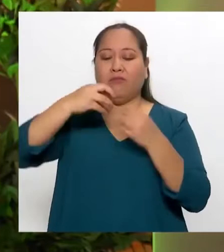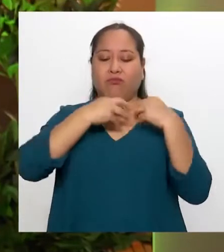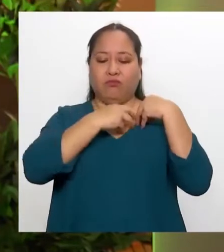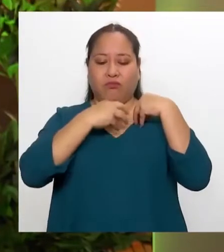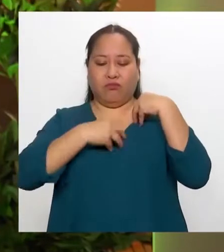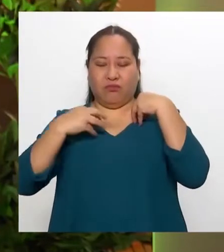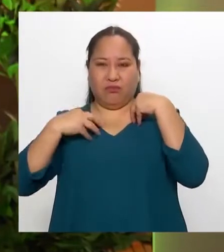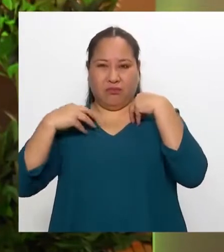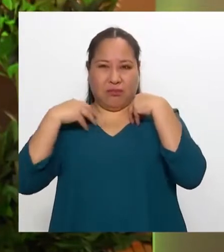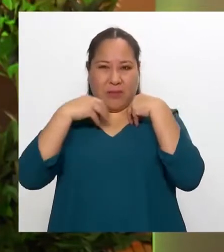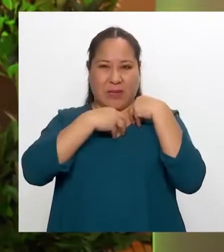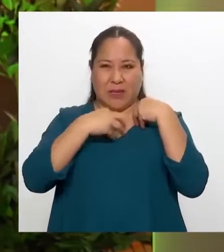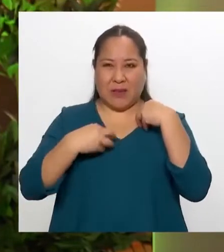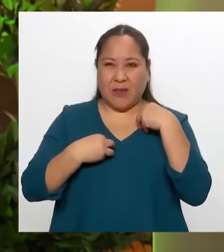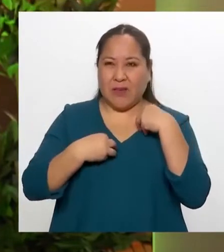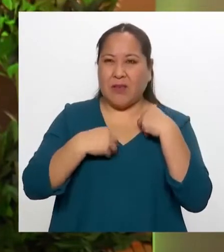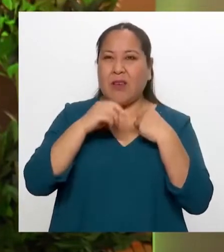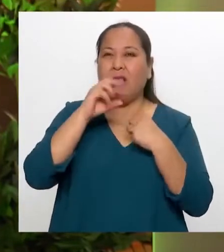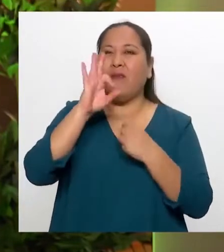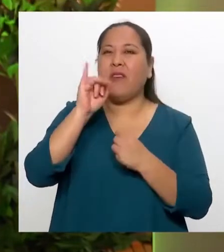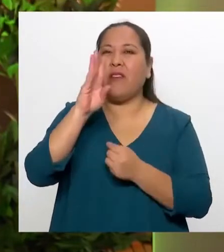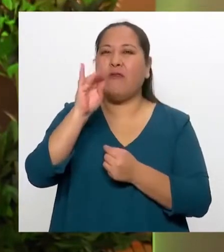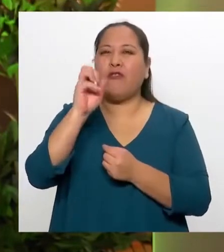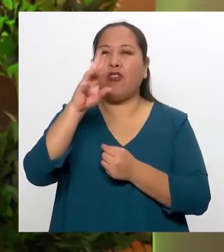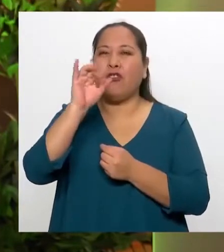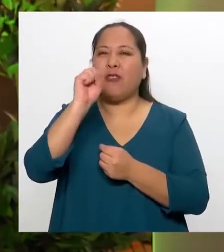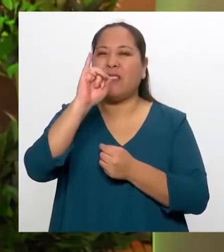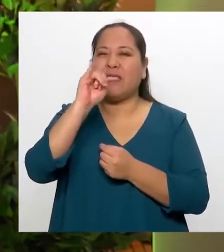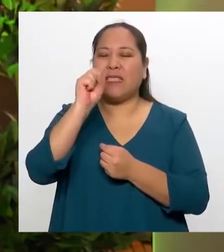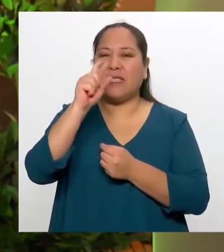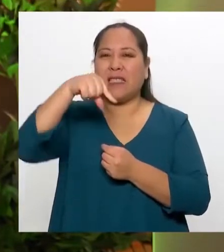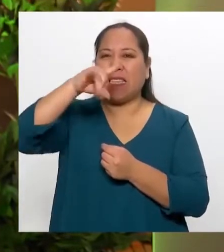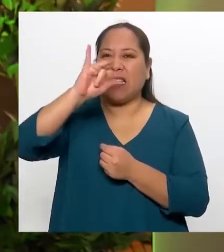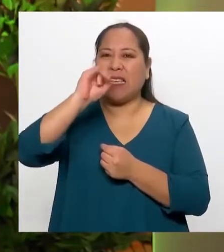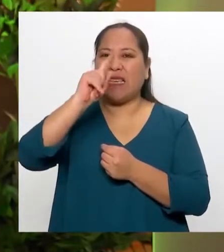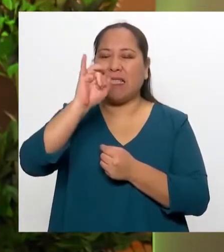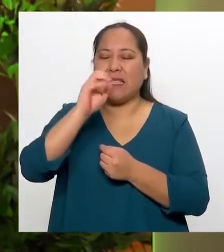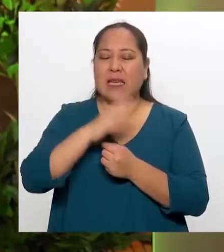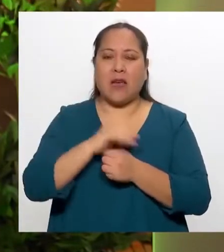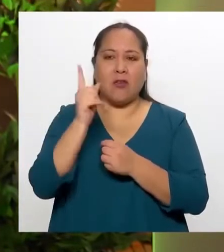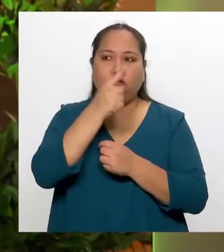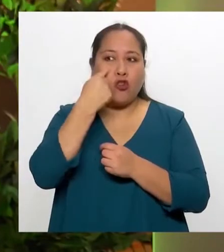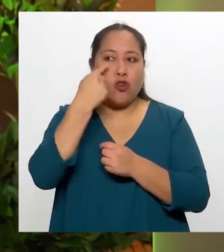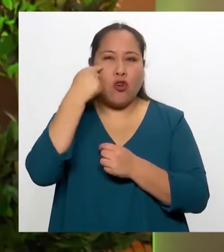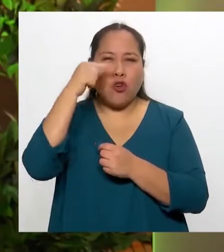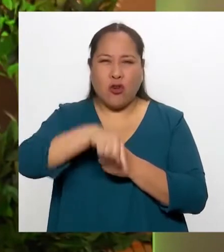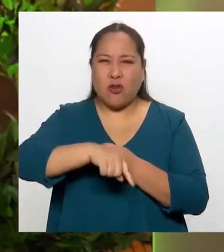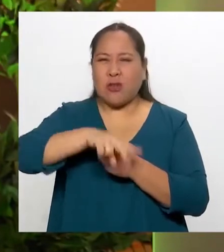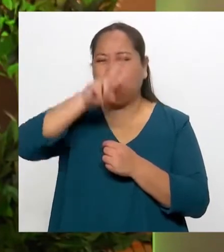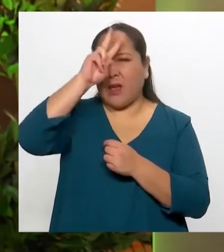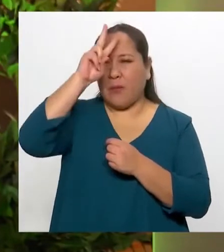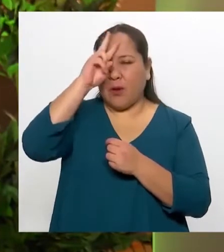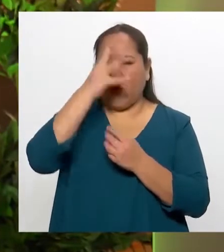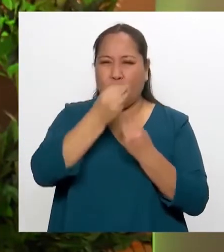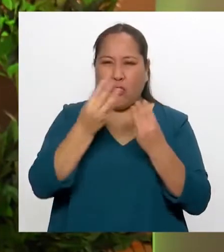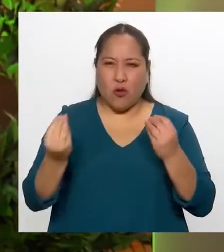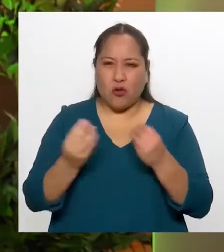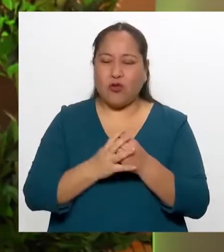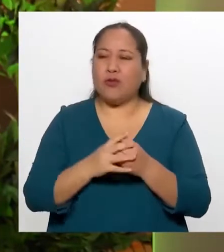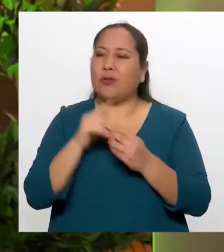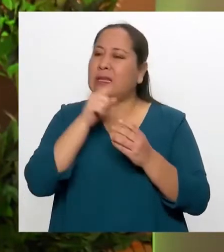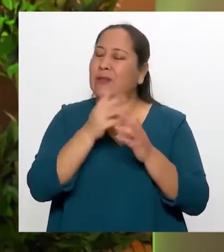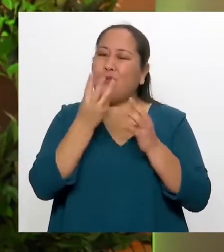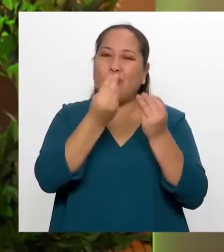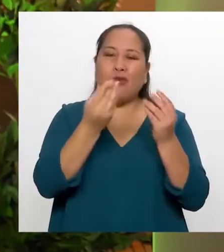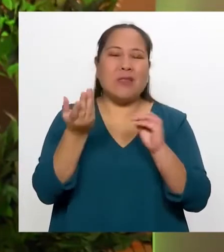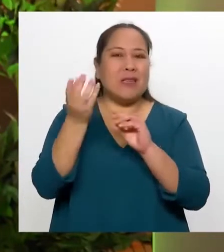una enfermedad rara, poco conocida en Perú y que por falta de diagnóstico oportuno y tratamiento adecuado,